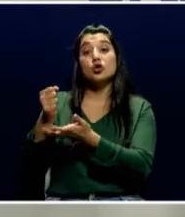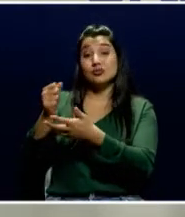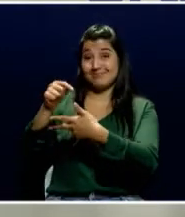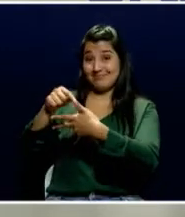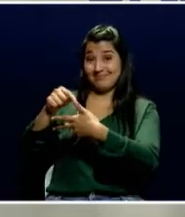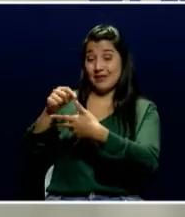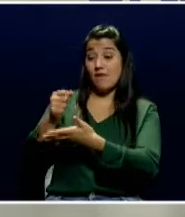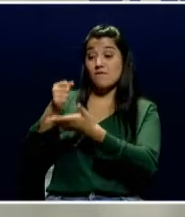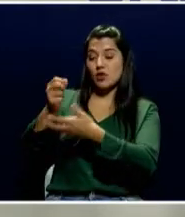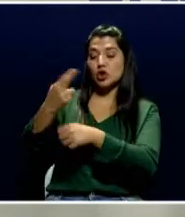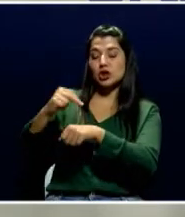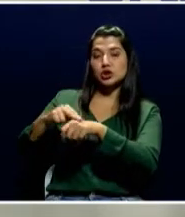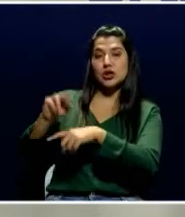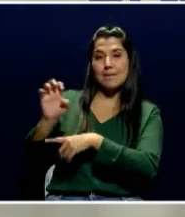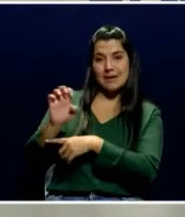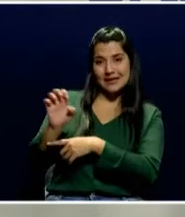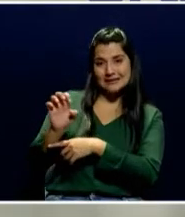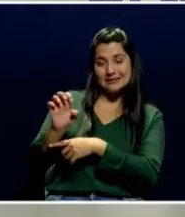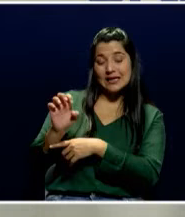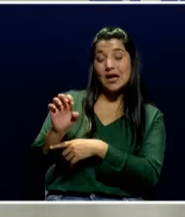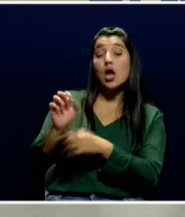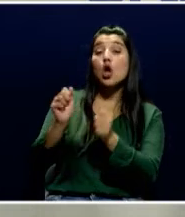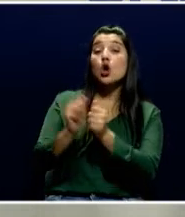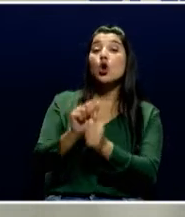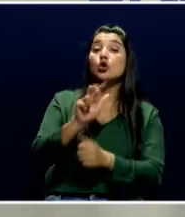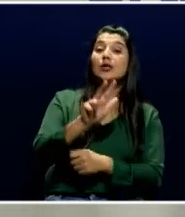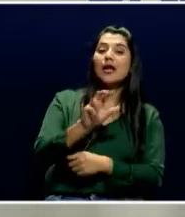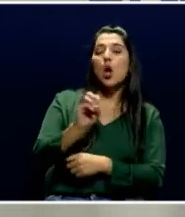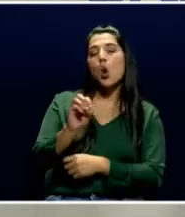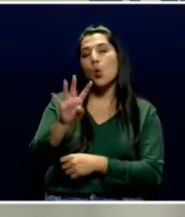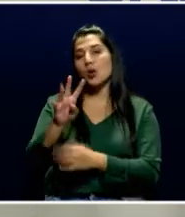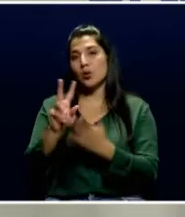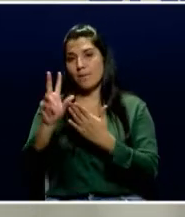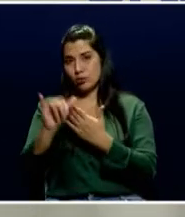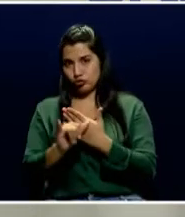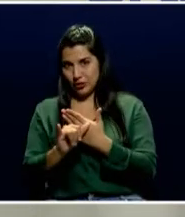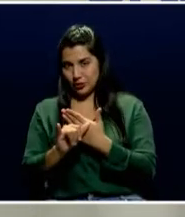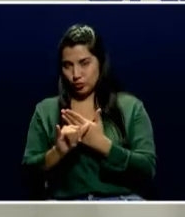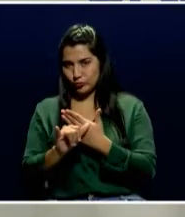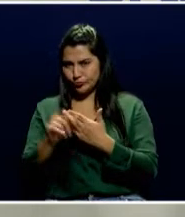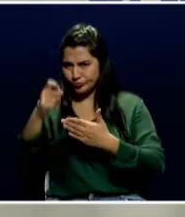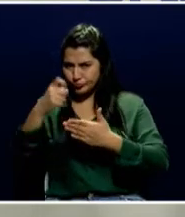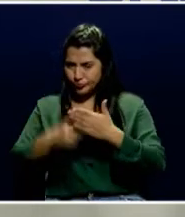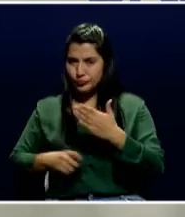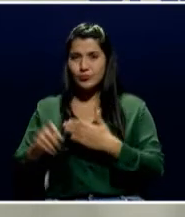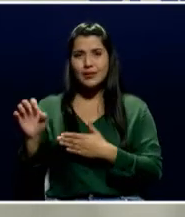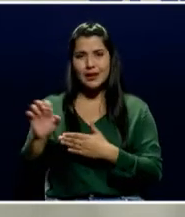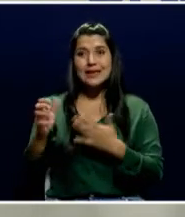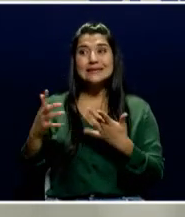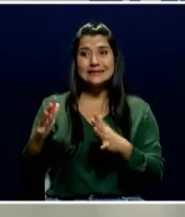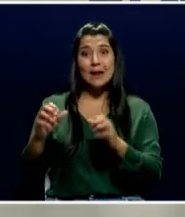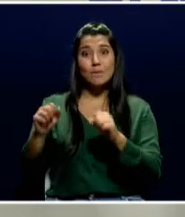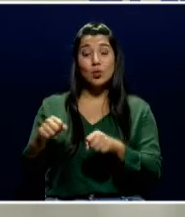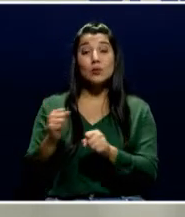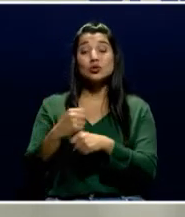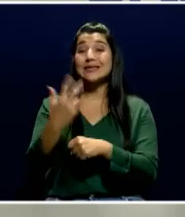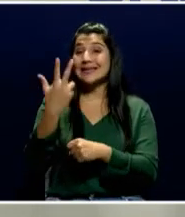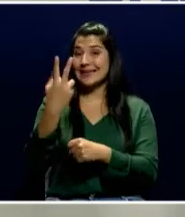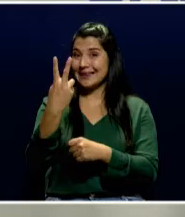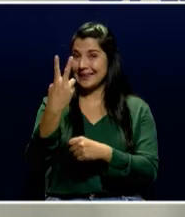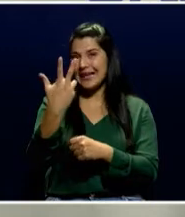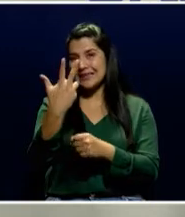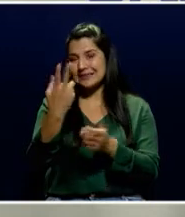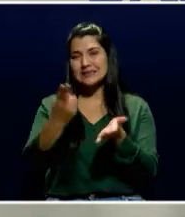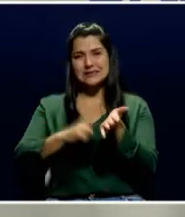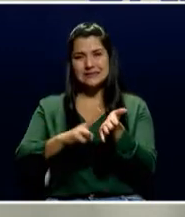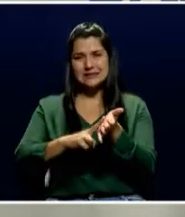para 4 proyectos que se denominan de extrema urgencia. De esos ya se logró sacar 3 contrataciones aproximadamente y